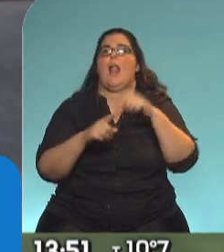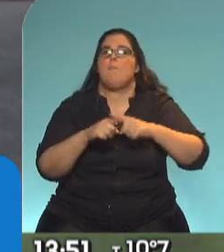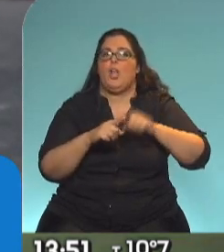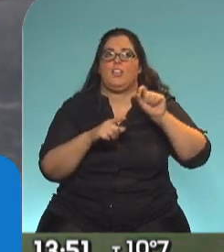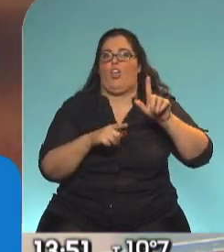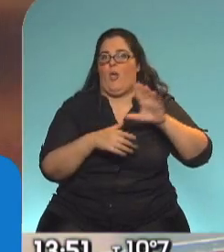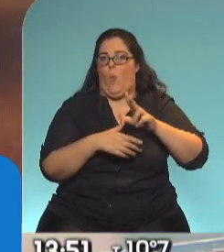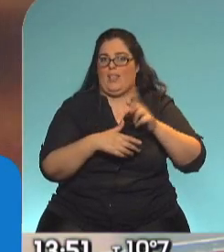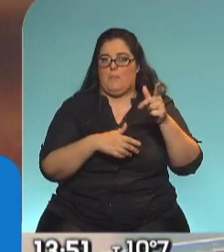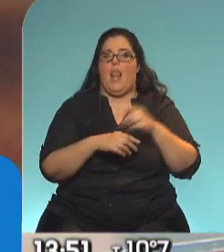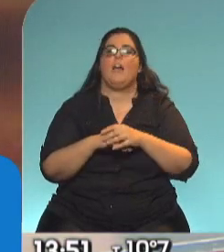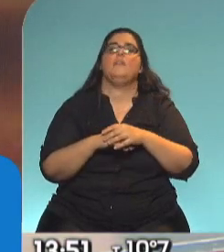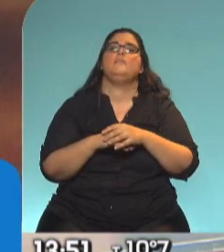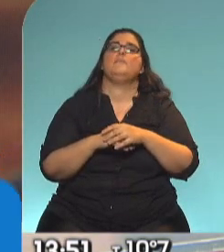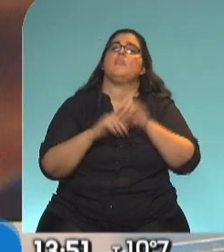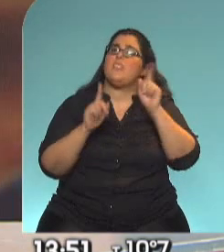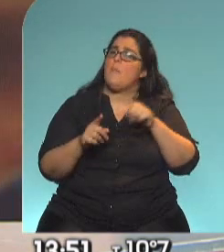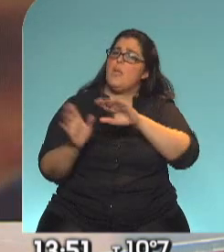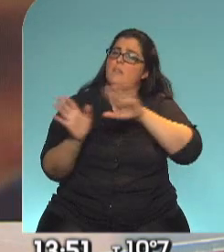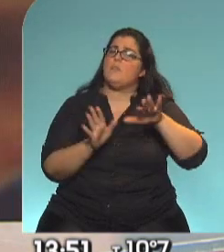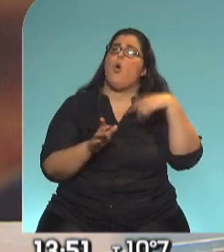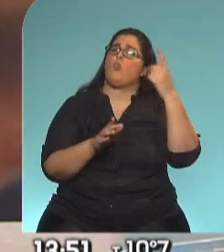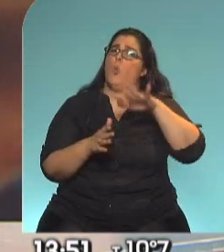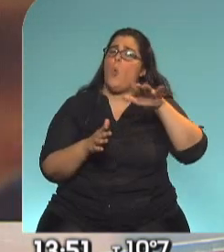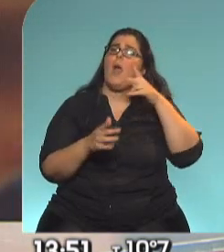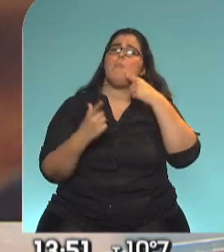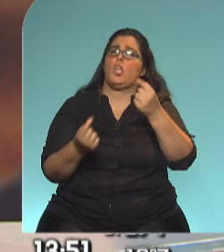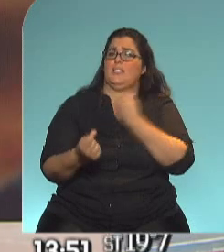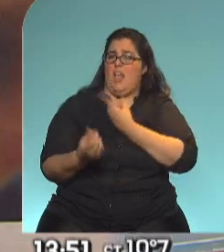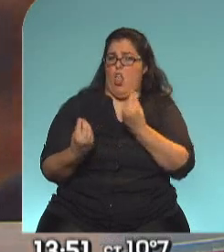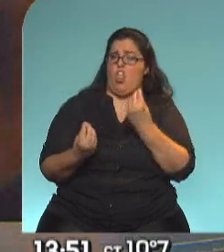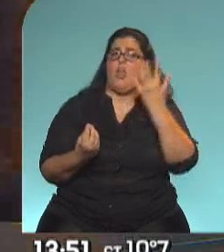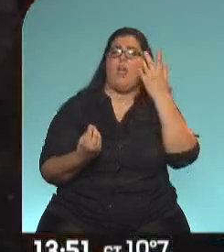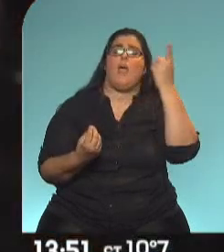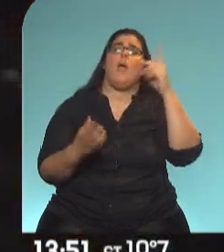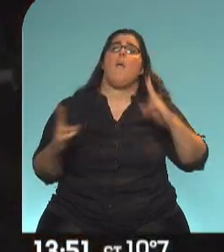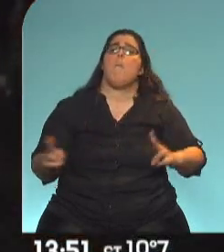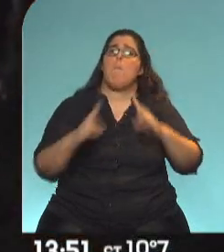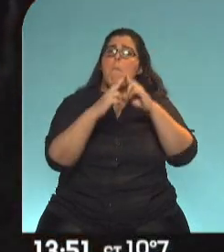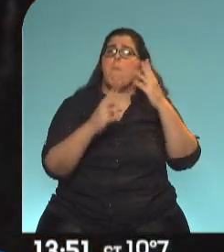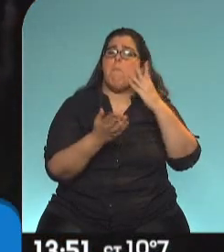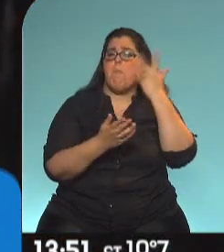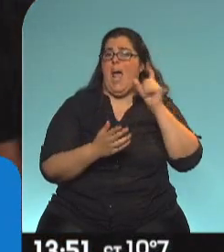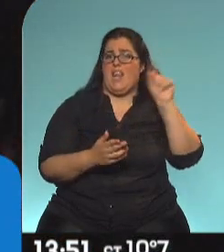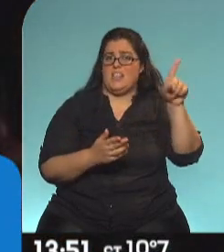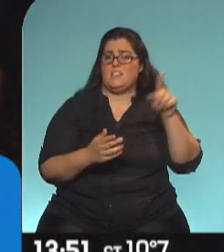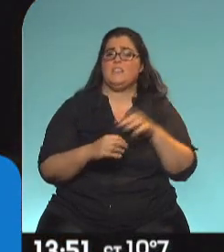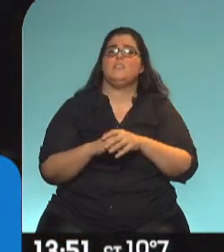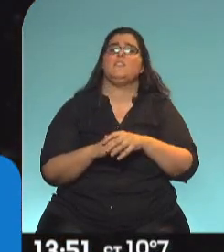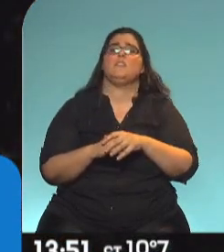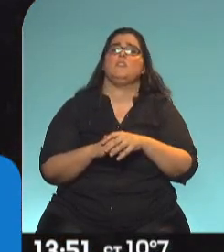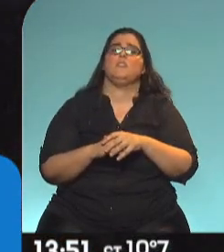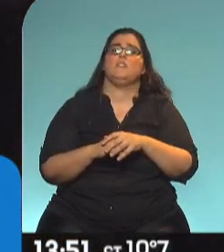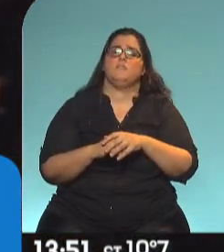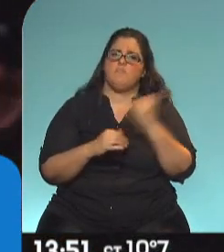Otro lugar en donde hay protestas es en París. Es de noche en París y están las calles tomadas por manifestantes en